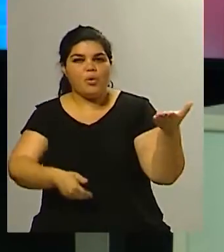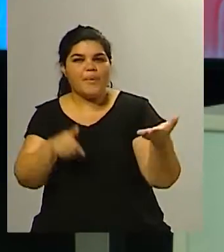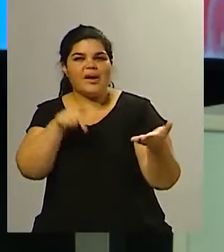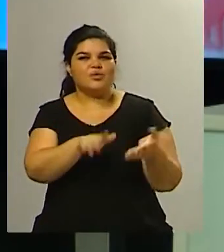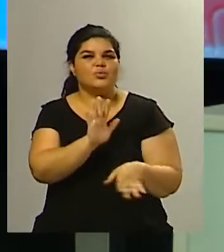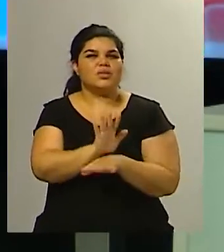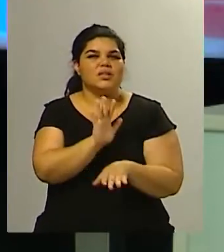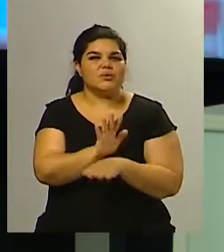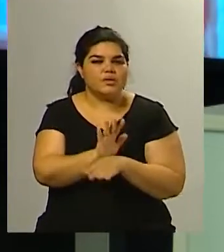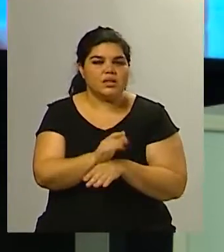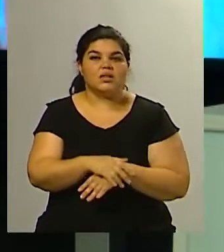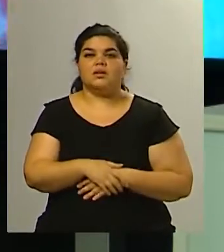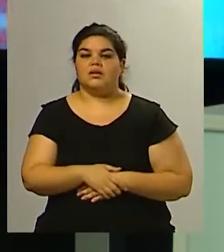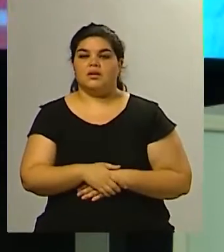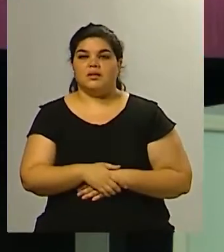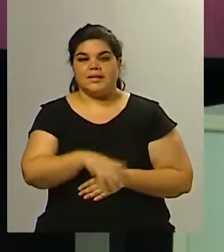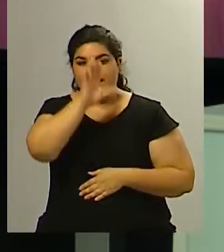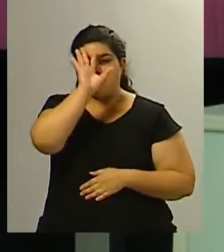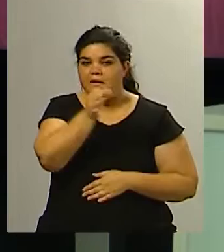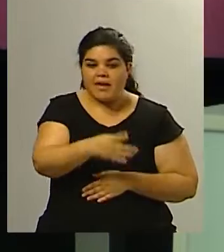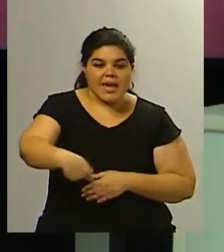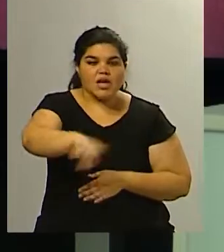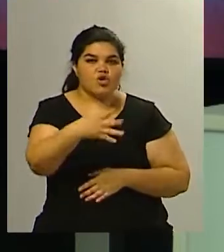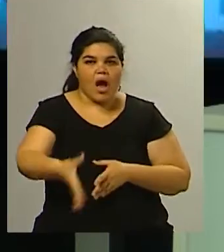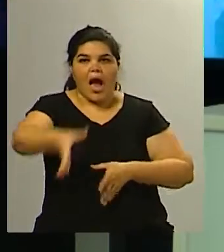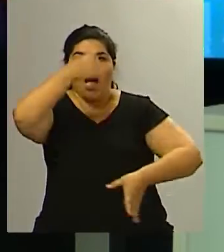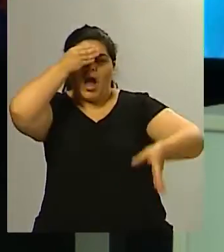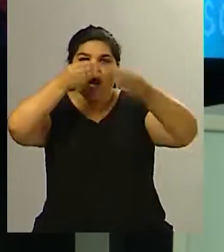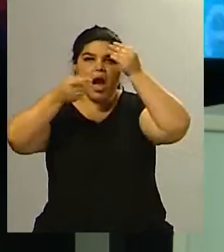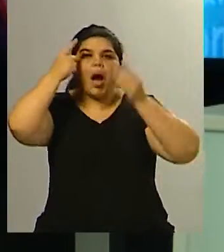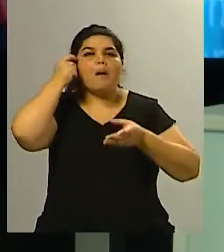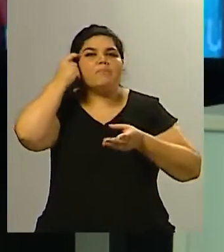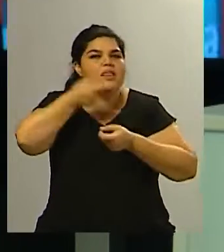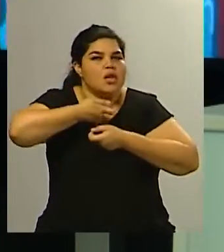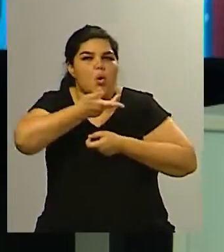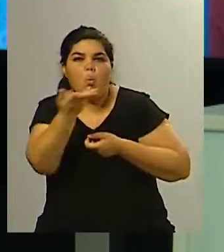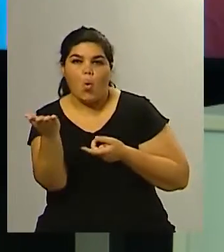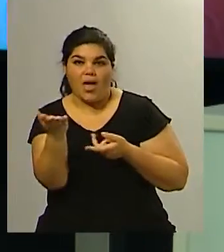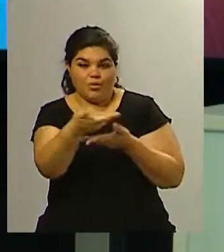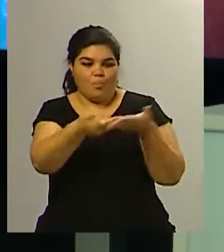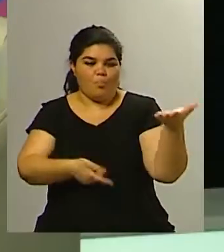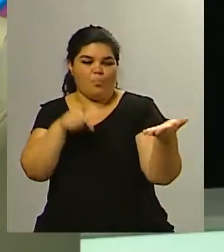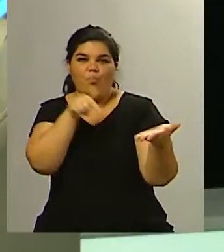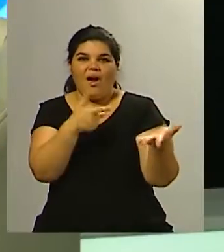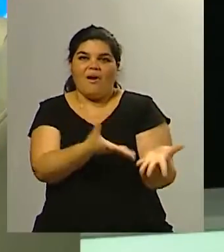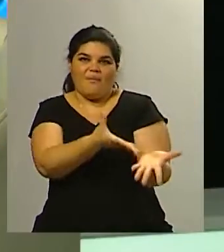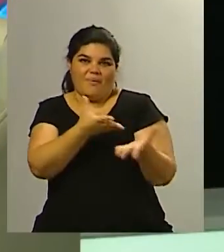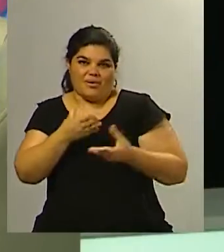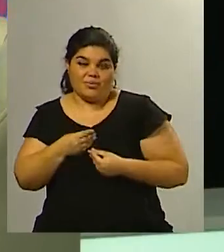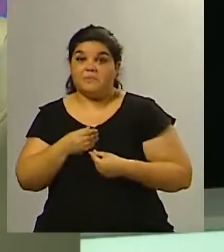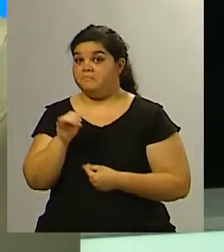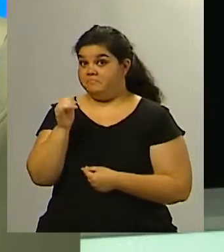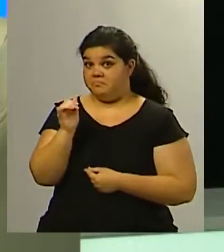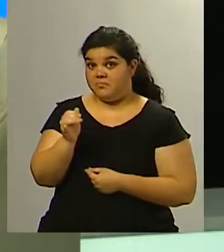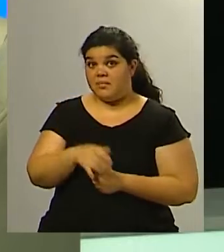alumno y tiene que ver con saber cuánto han aprendido esos chicos, ¿no? Exactamente, exactamente. Esos estudios de evaluación, por